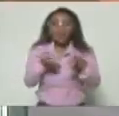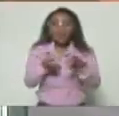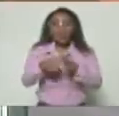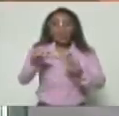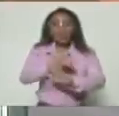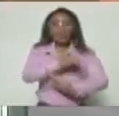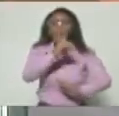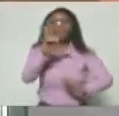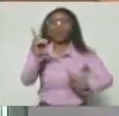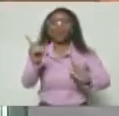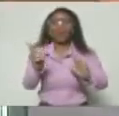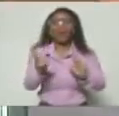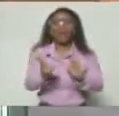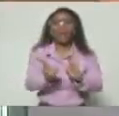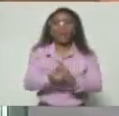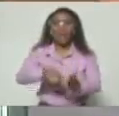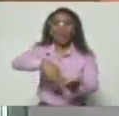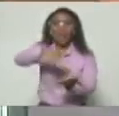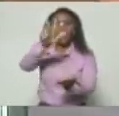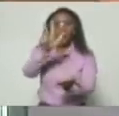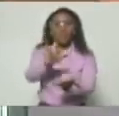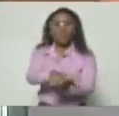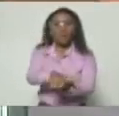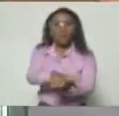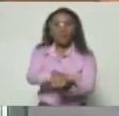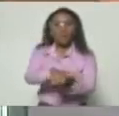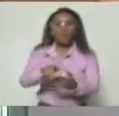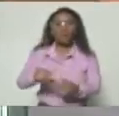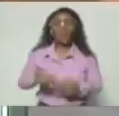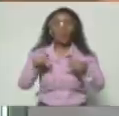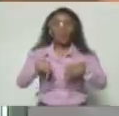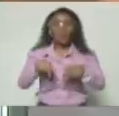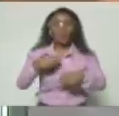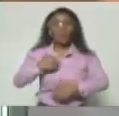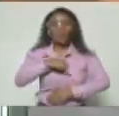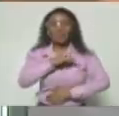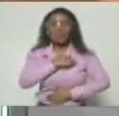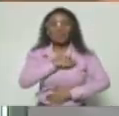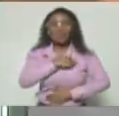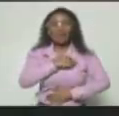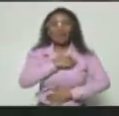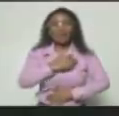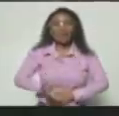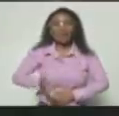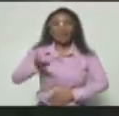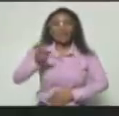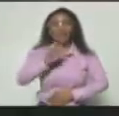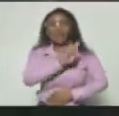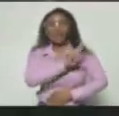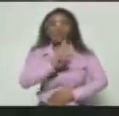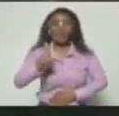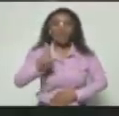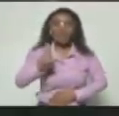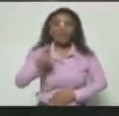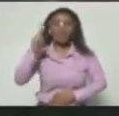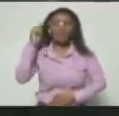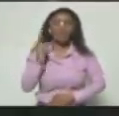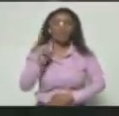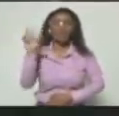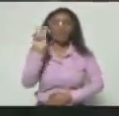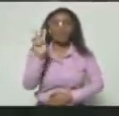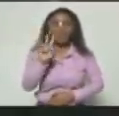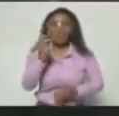diplomático acreditado en nuestra digna República Bolivariana de Venezuela,